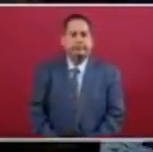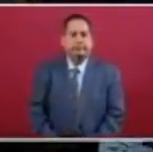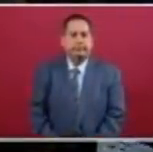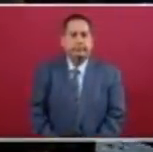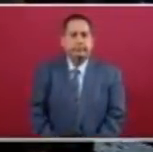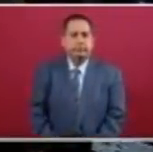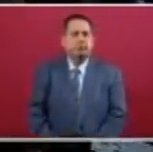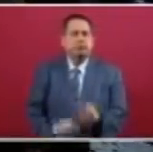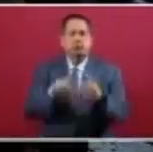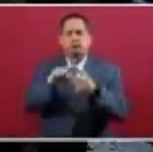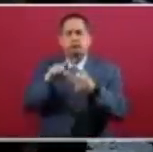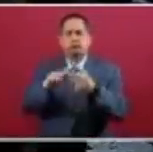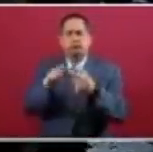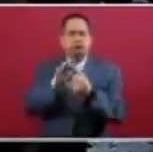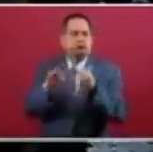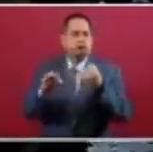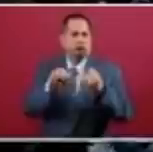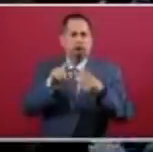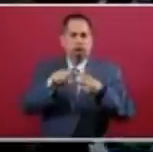Vamos con dos, porque